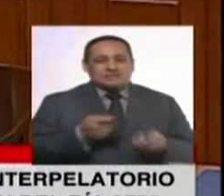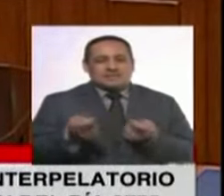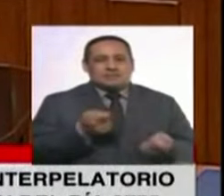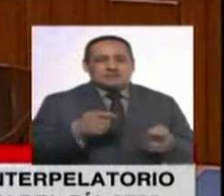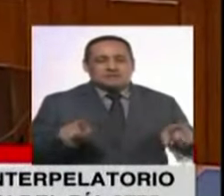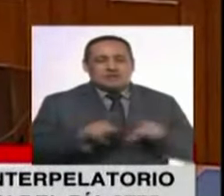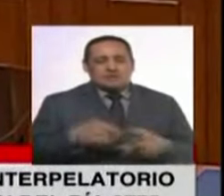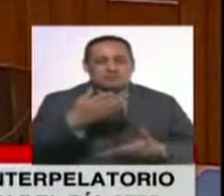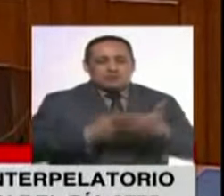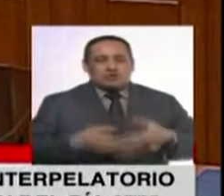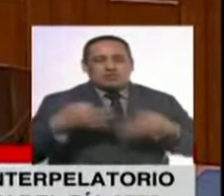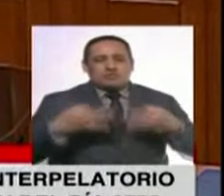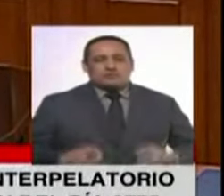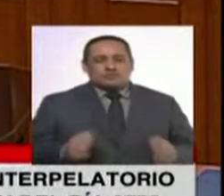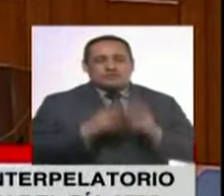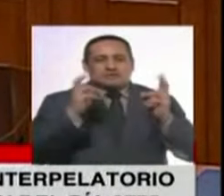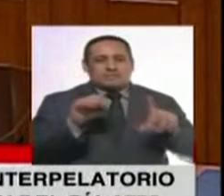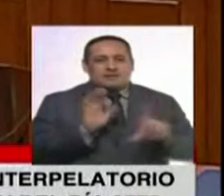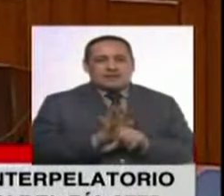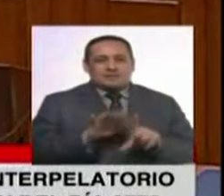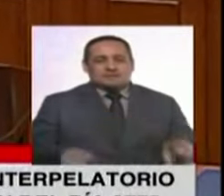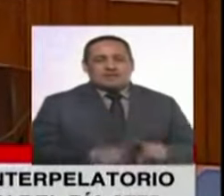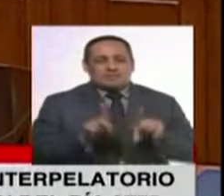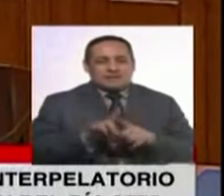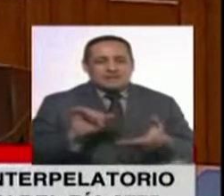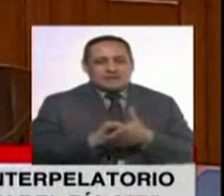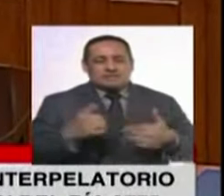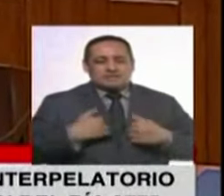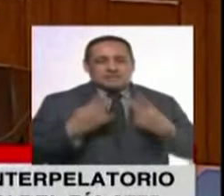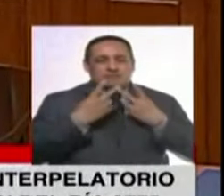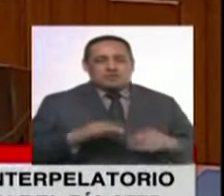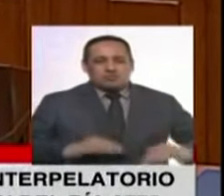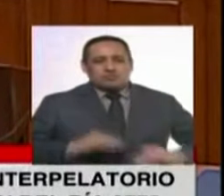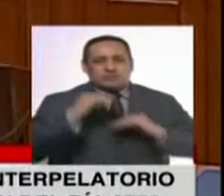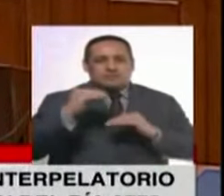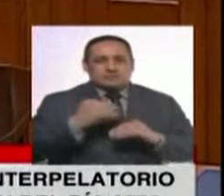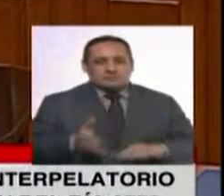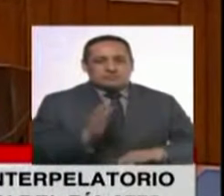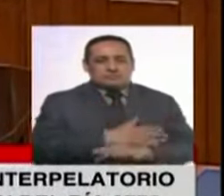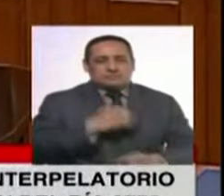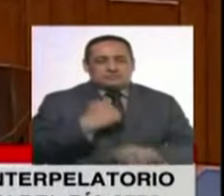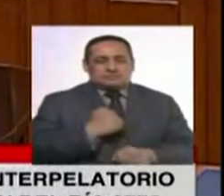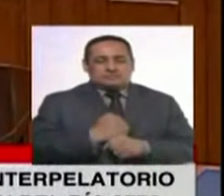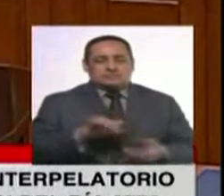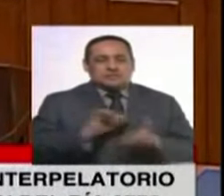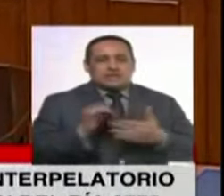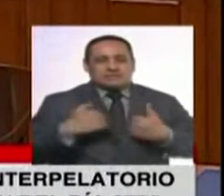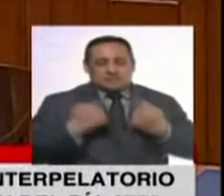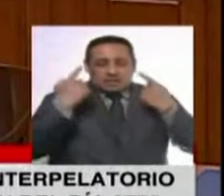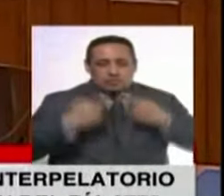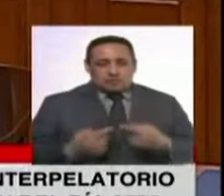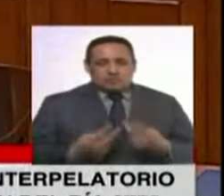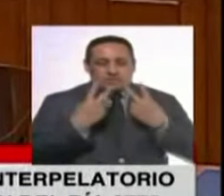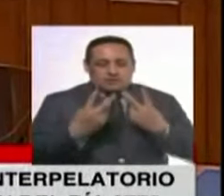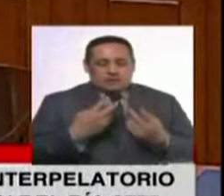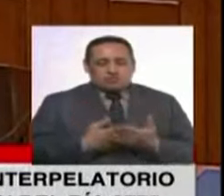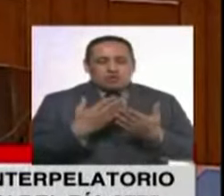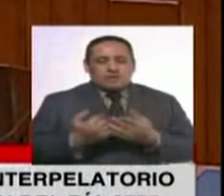trámite en escrito cumplimiento del marco legal que contempla una etapa de acciones previas que tiene por finalidad